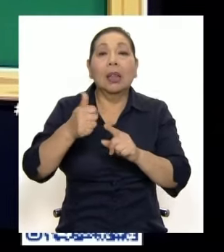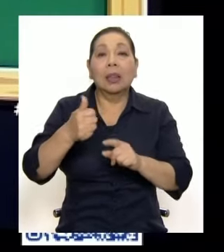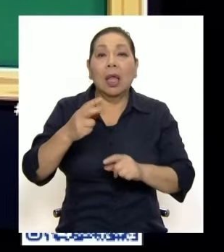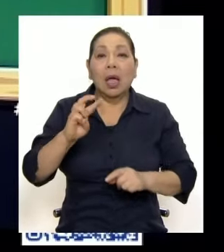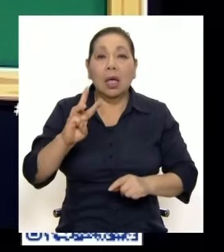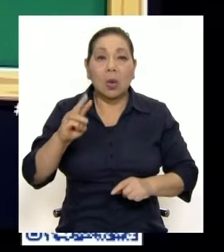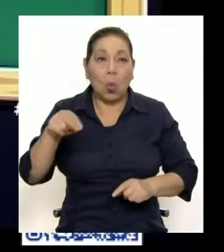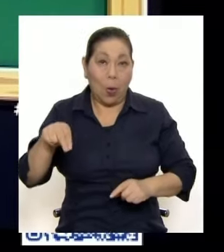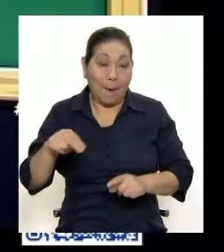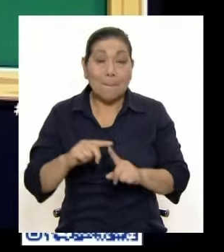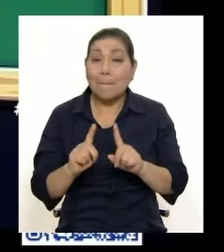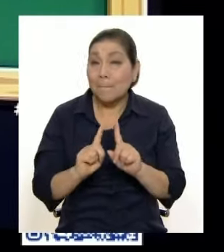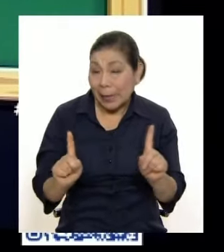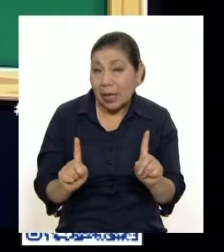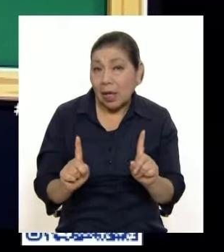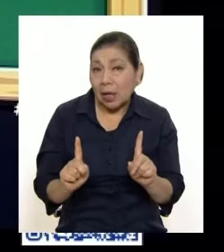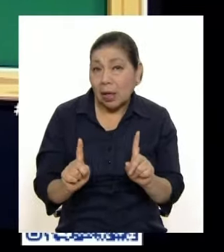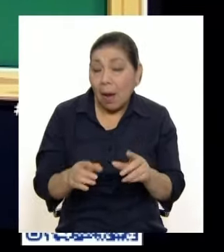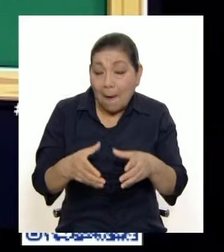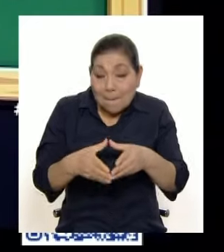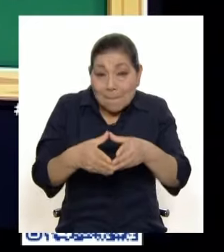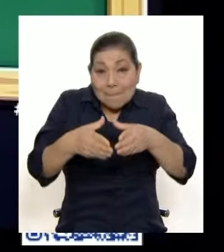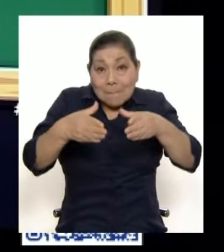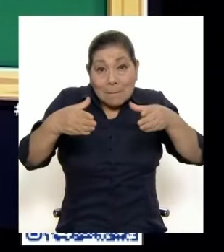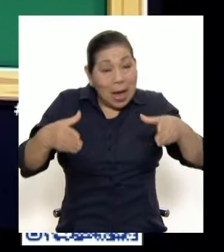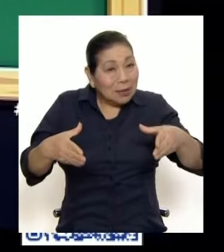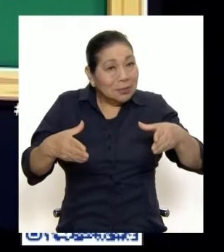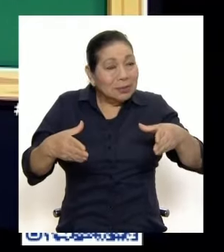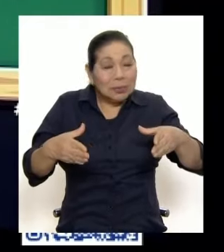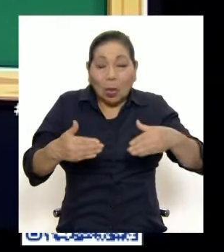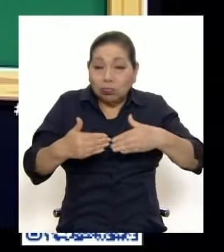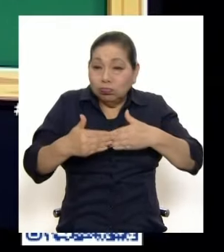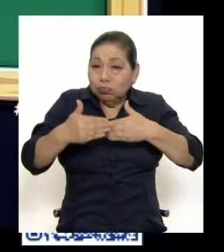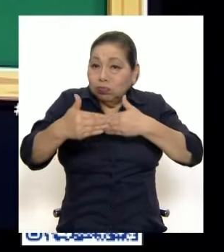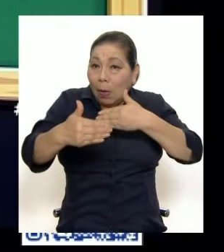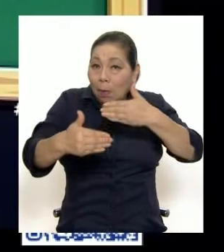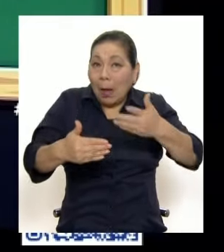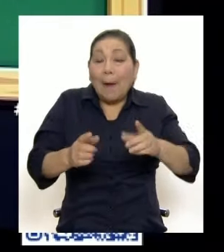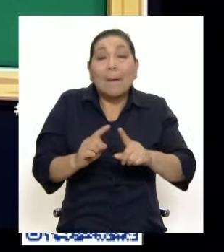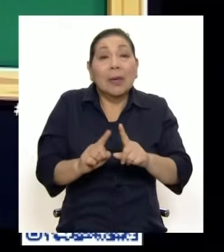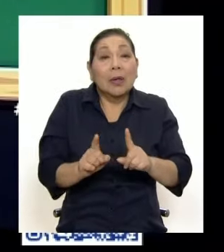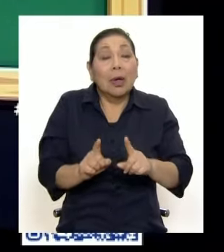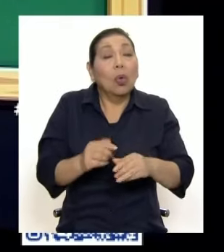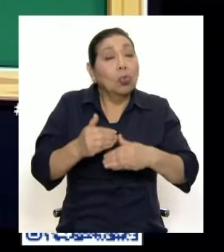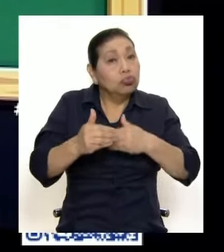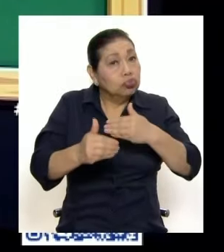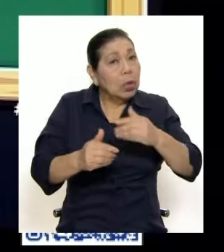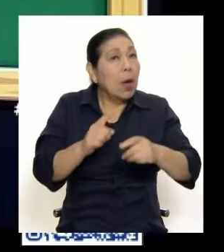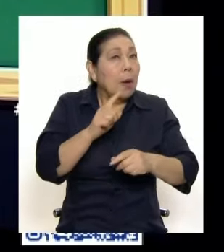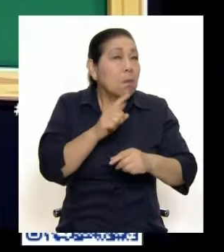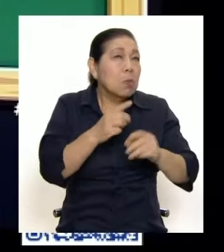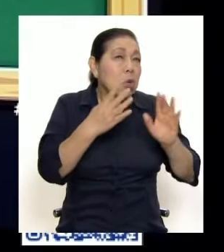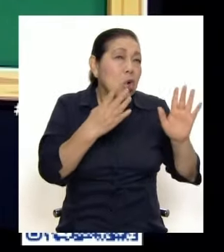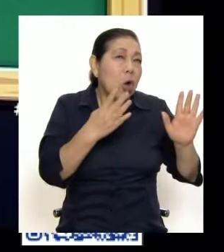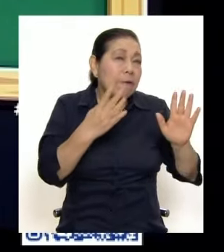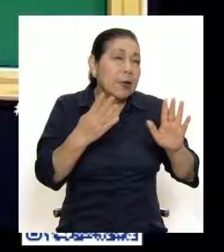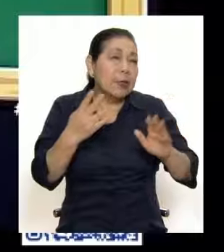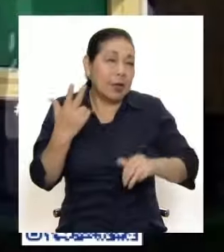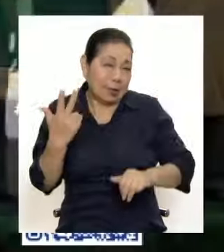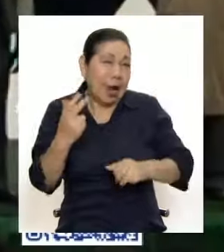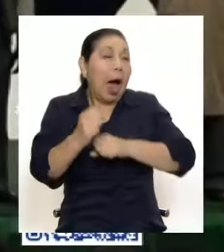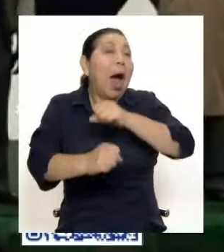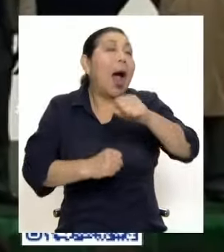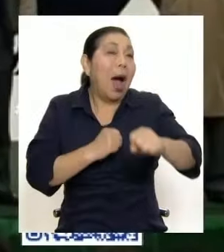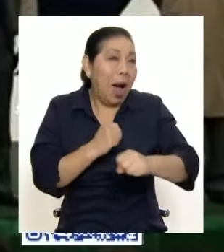taiwanesa sin embargo el proceso de ampliación no paró en ese entonces sino que siguió en el año 1993